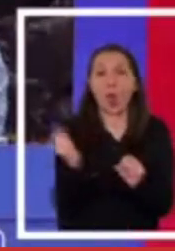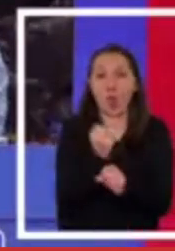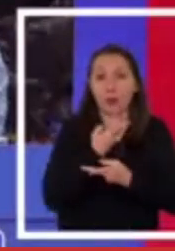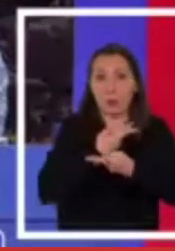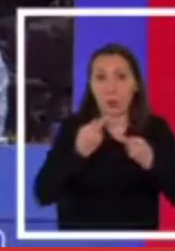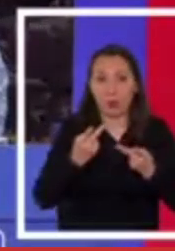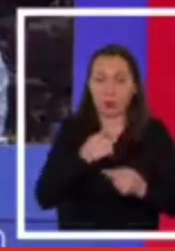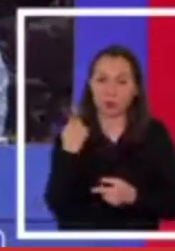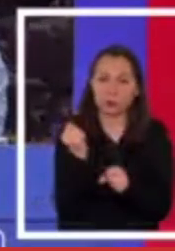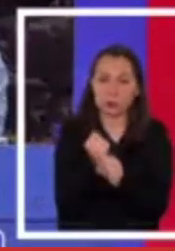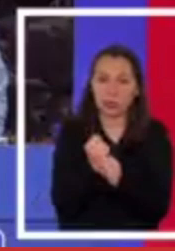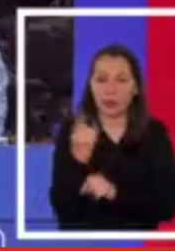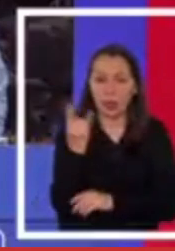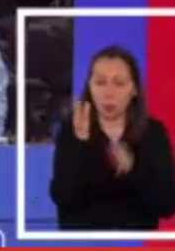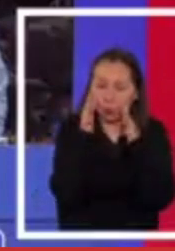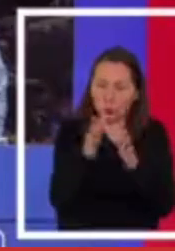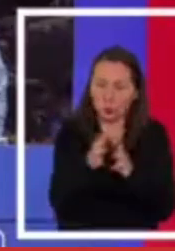Públicas en nuestras tareas en la emergencia Muchas gracias